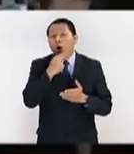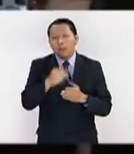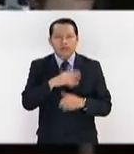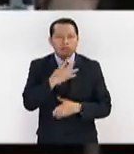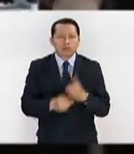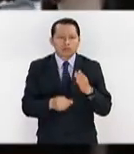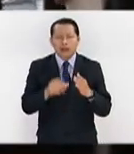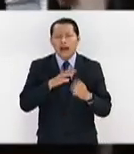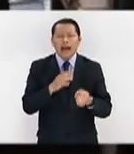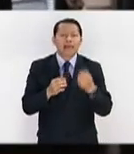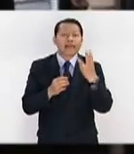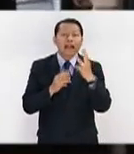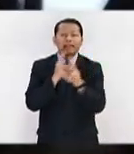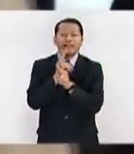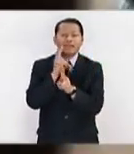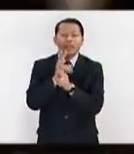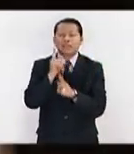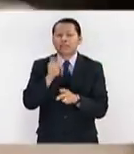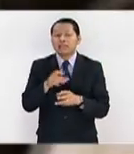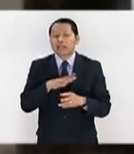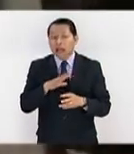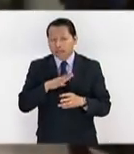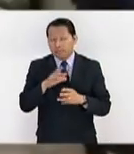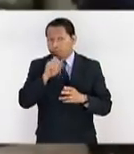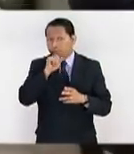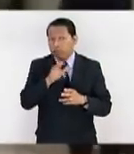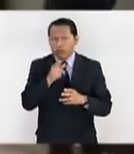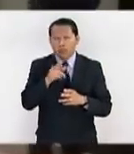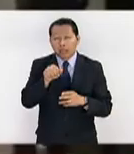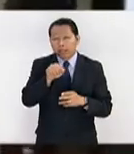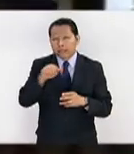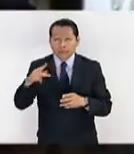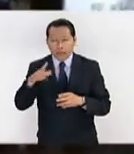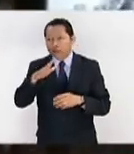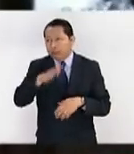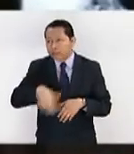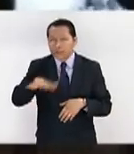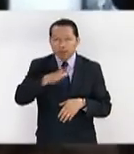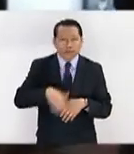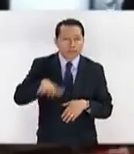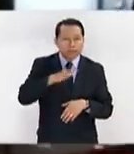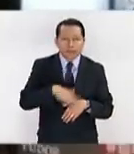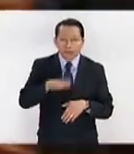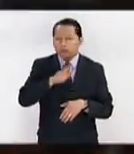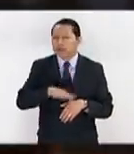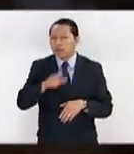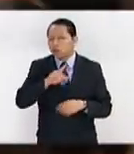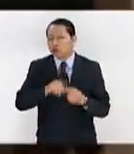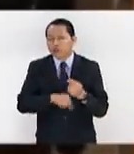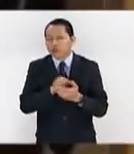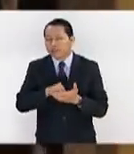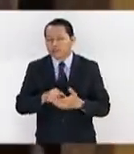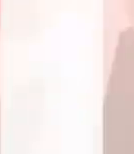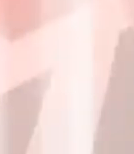escaparon a bordo de 3 camionetas, por lo que las autoridades iniciaron una intensa movilización para dar con los